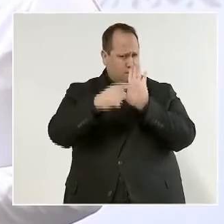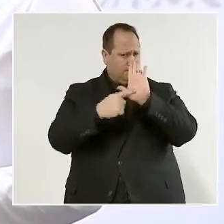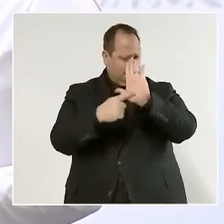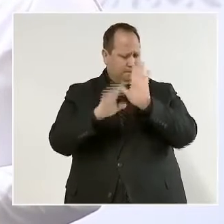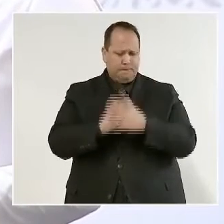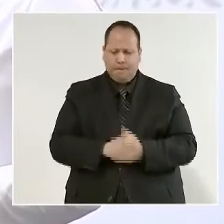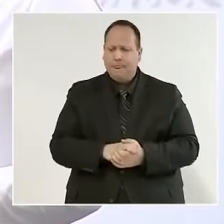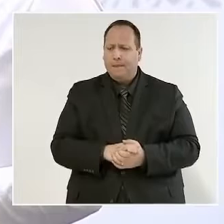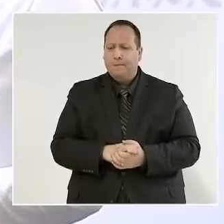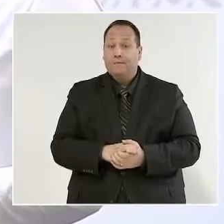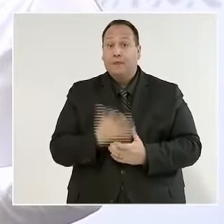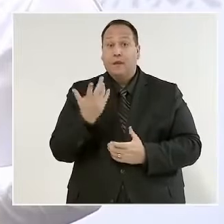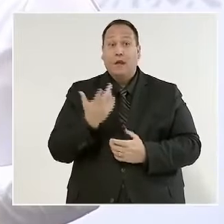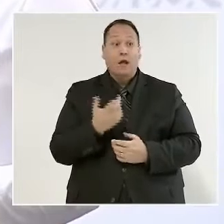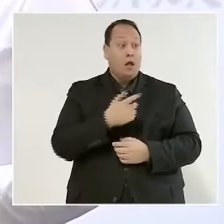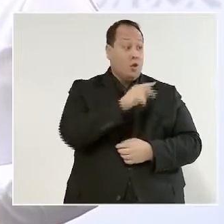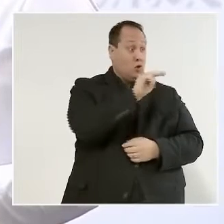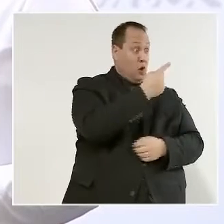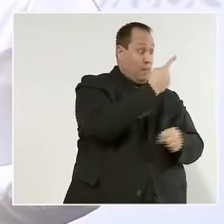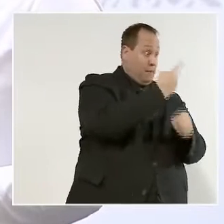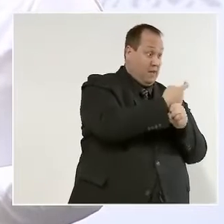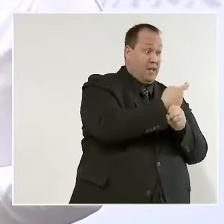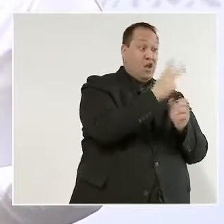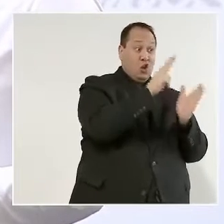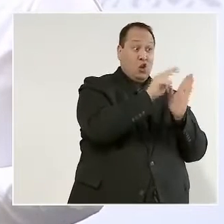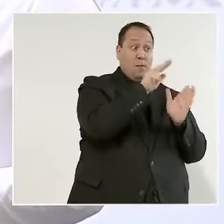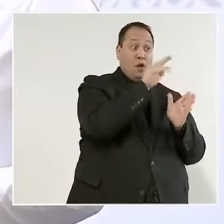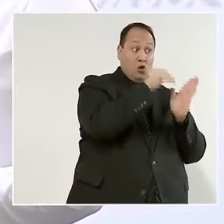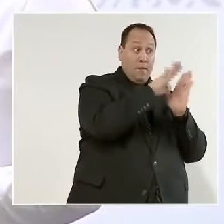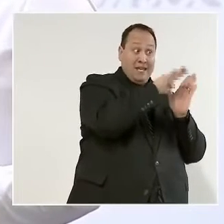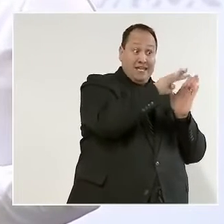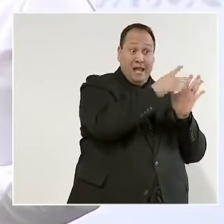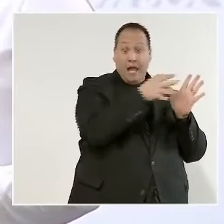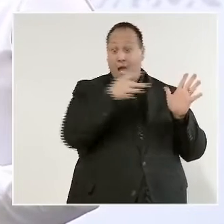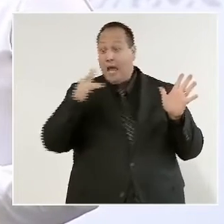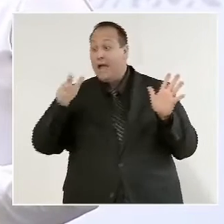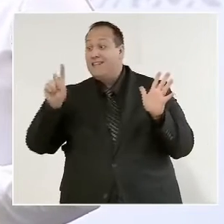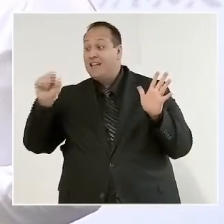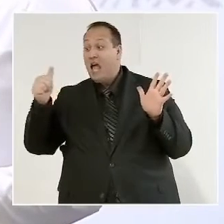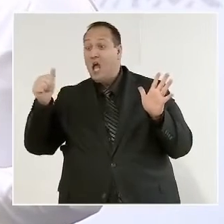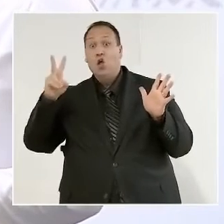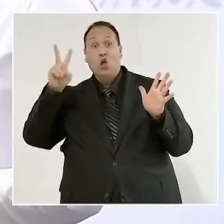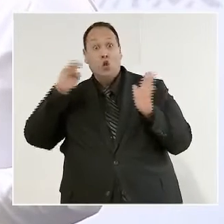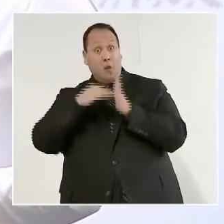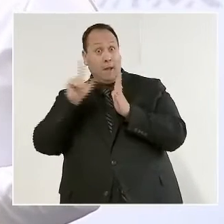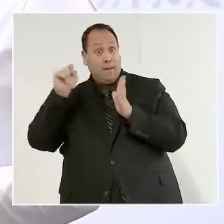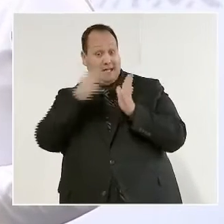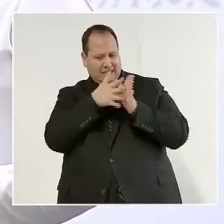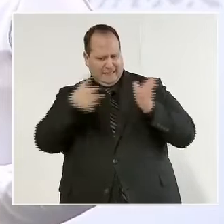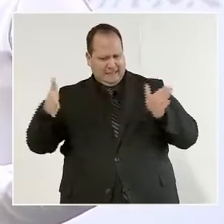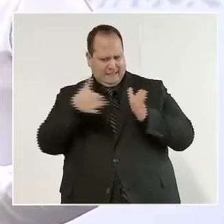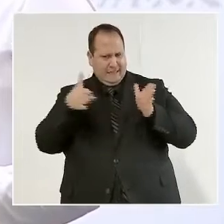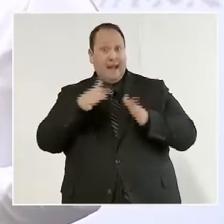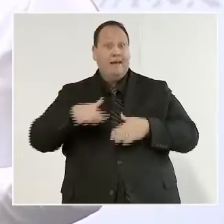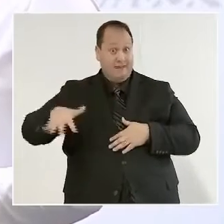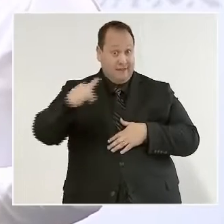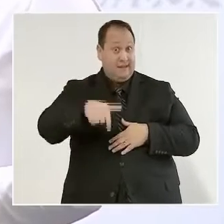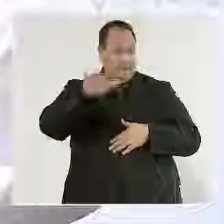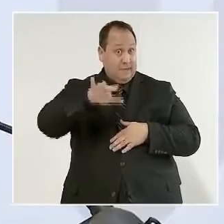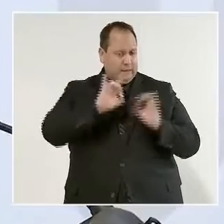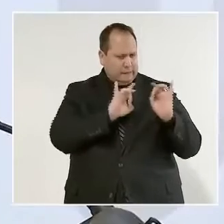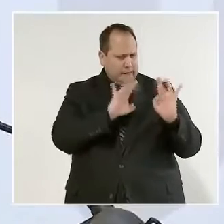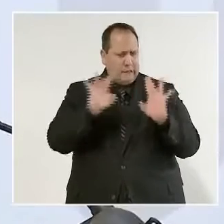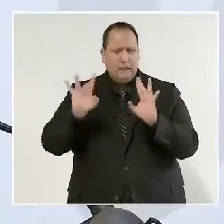ejemplo, del 1 de noviembre del 2019 al 30 de agosto de 2020, en Baja